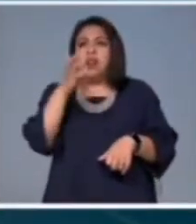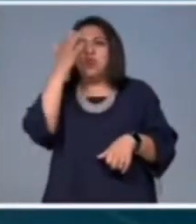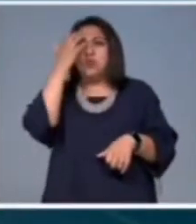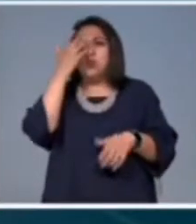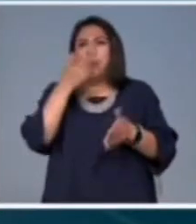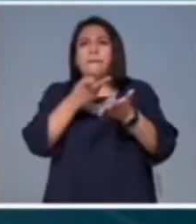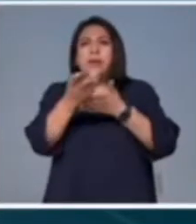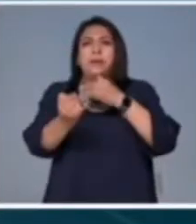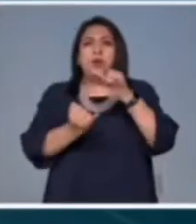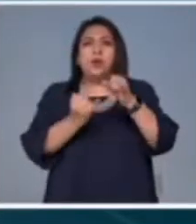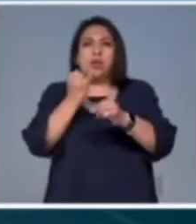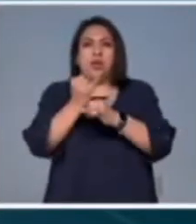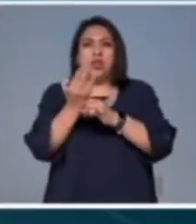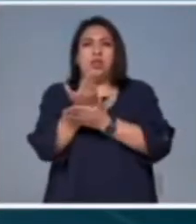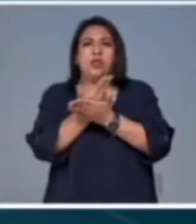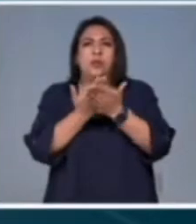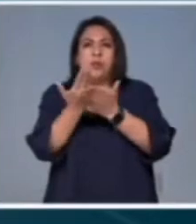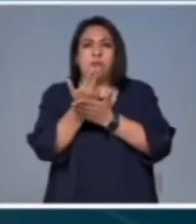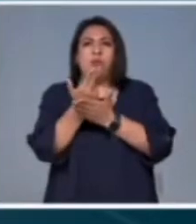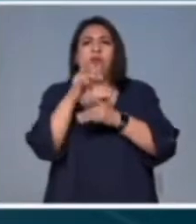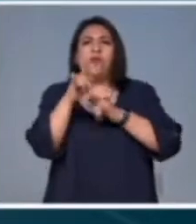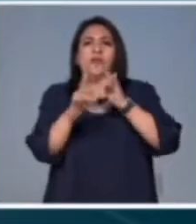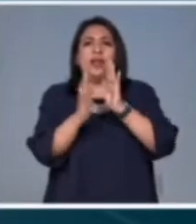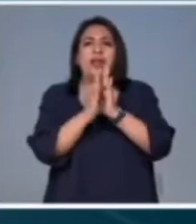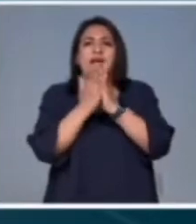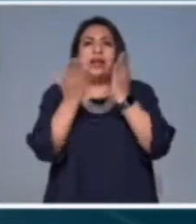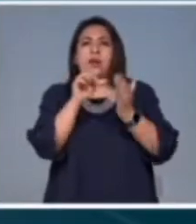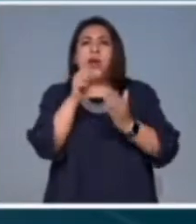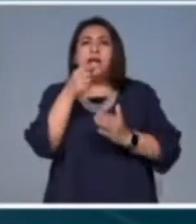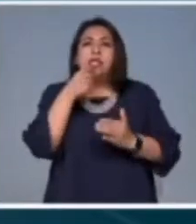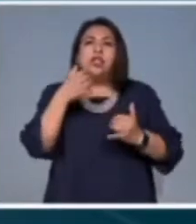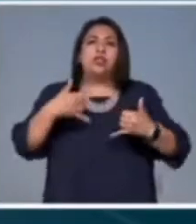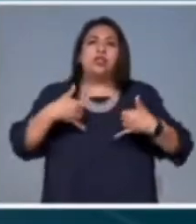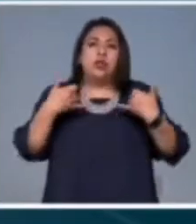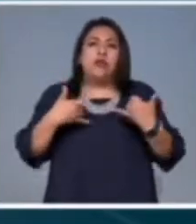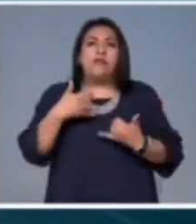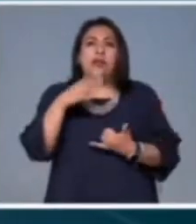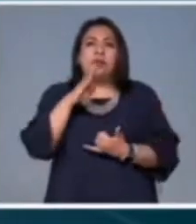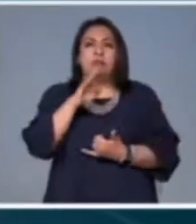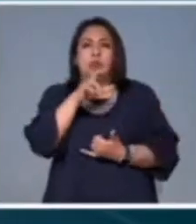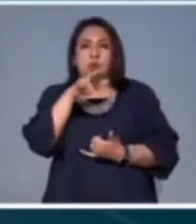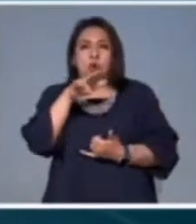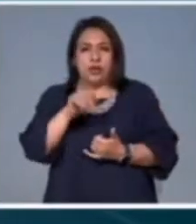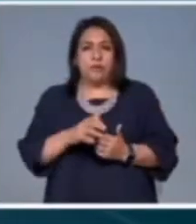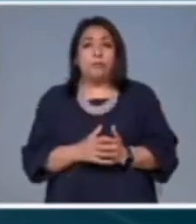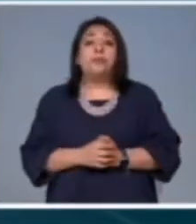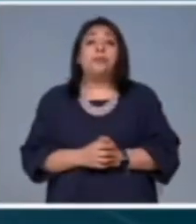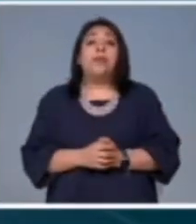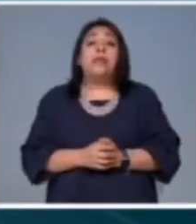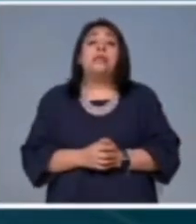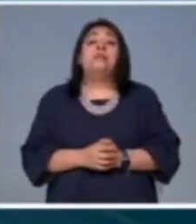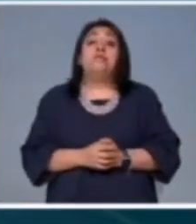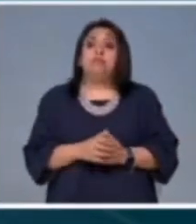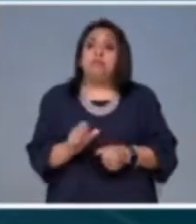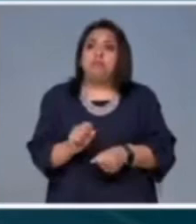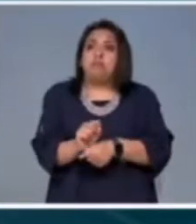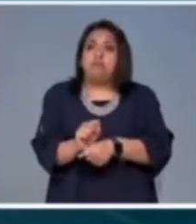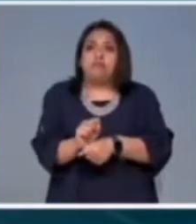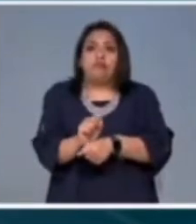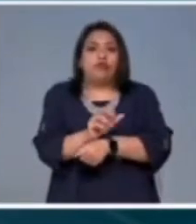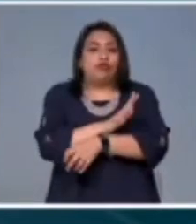reconocido con el Premio Internacional de Ilustración de la Feria del Libro Infantil y Juvenil de Bolonia. Fue una